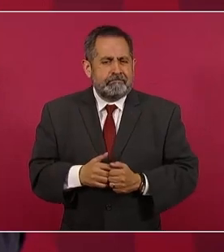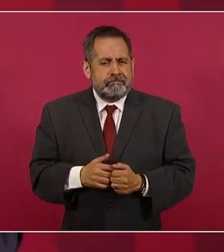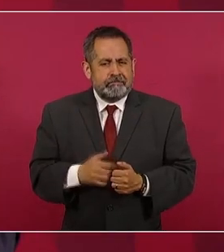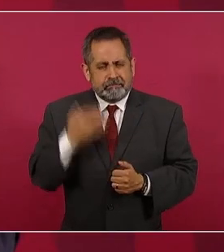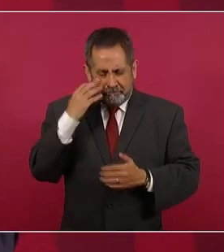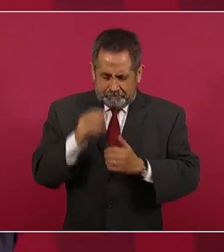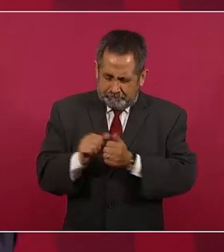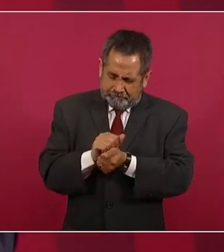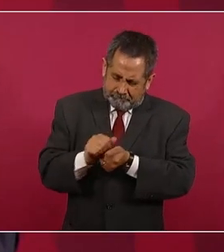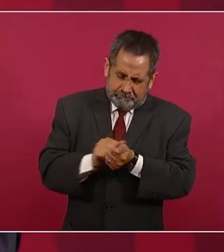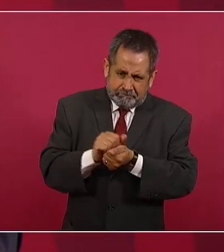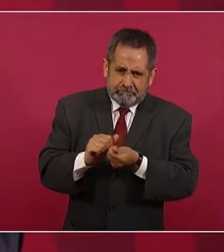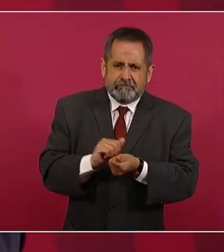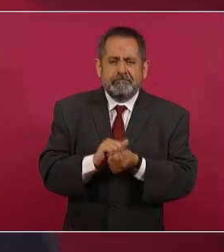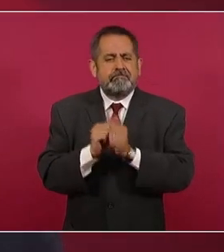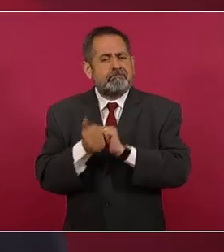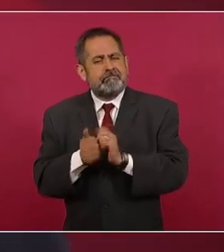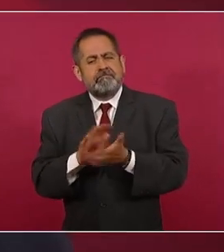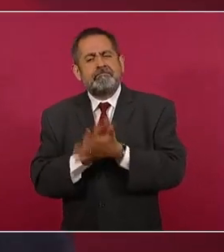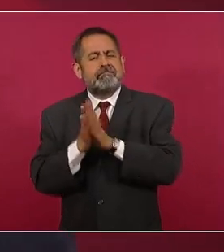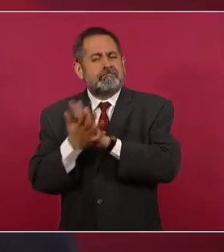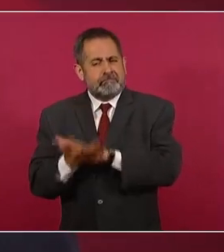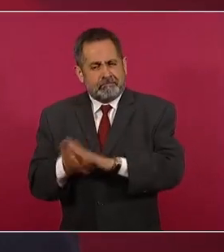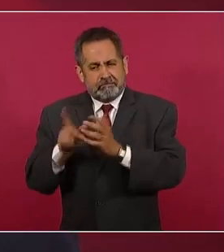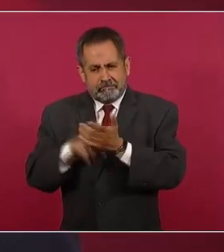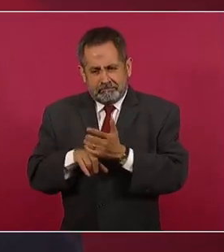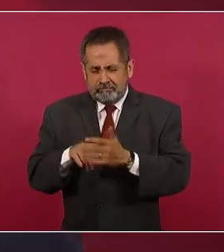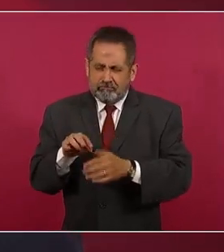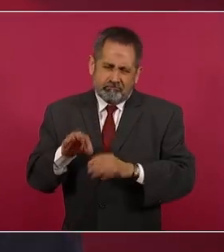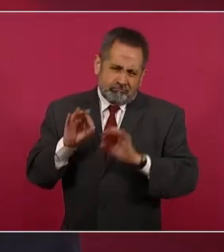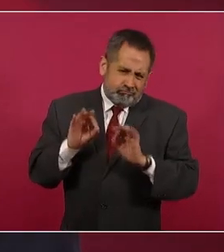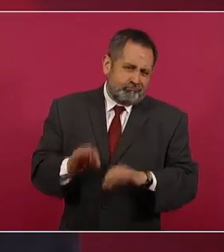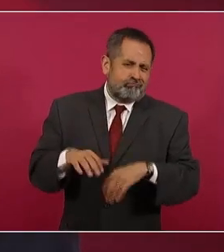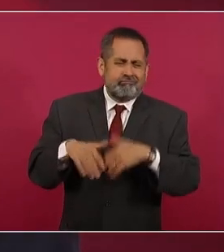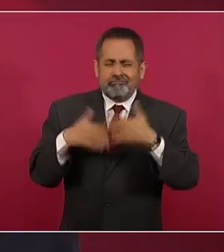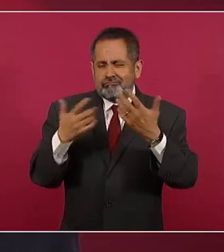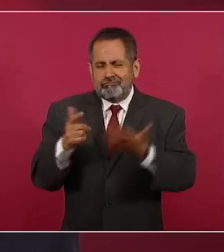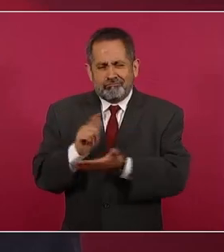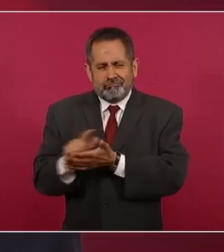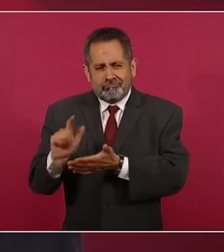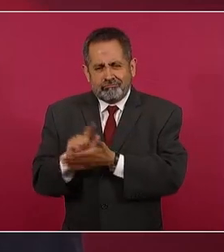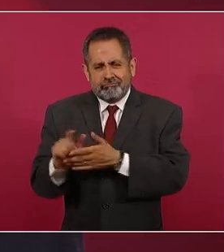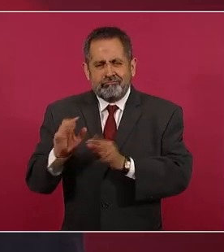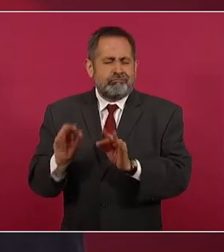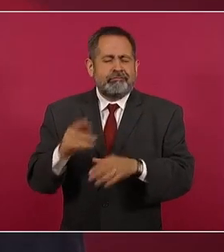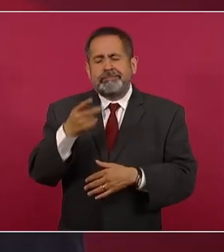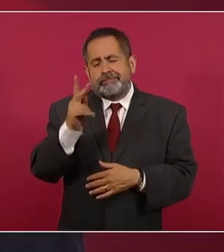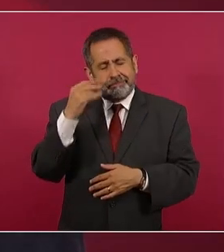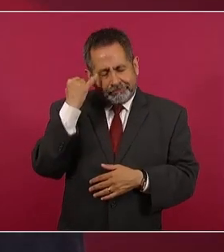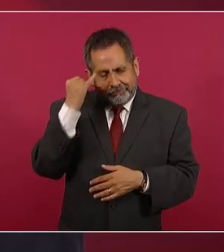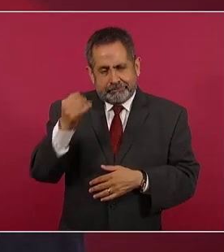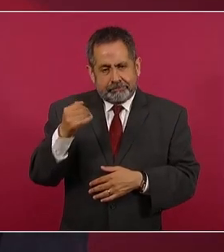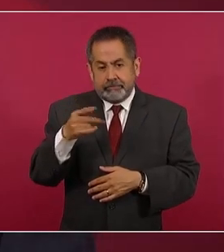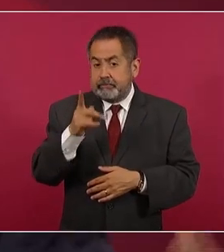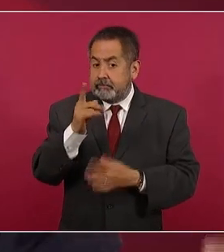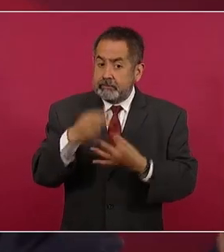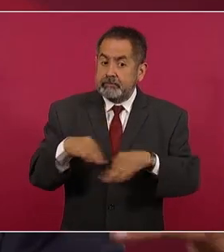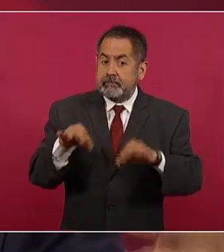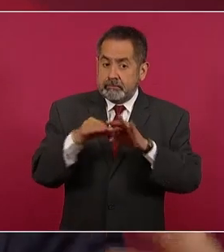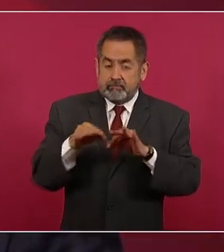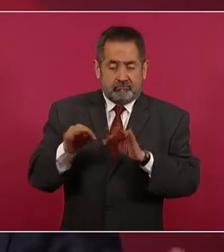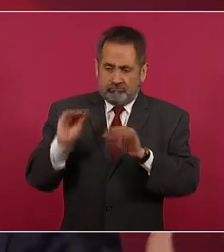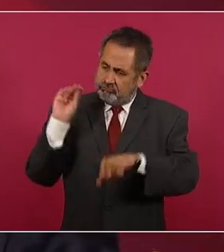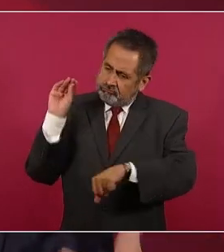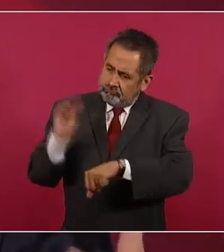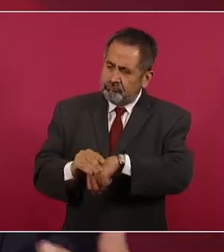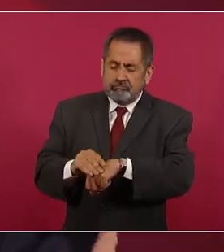la transformación de la materia limpia, pero ya es importante